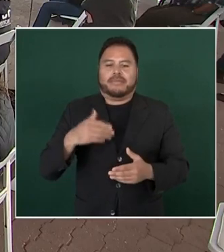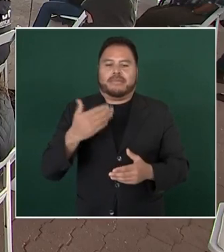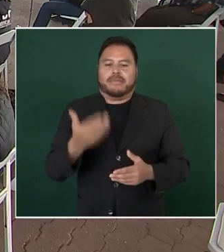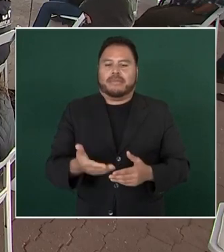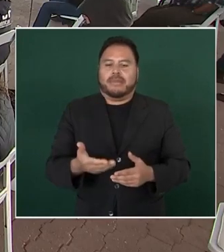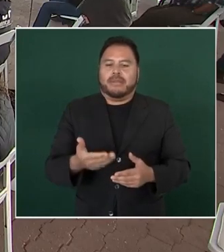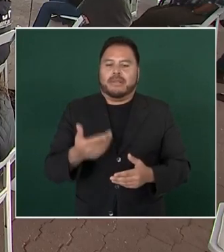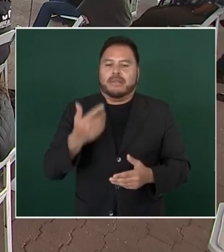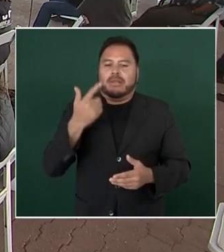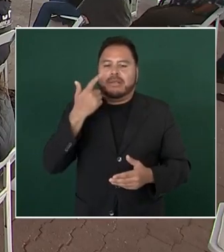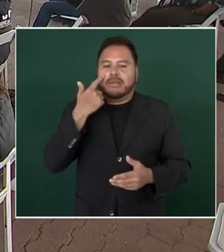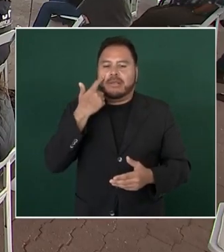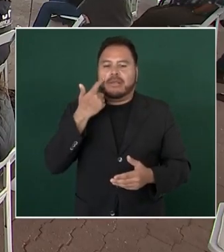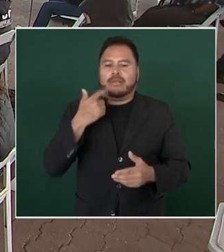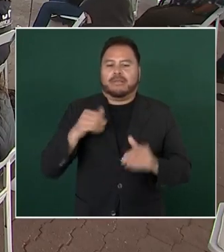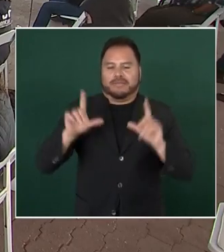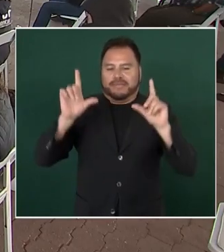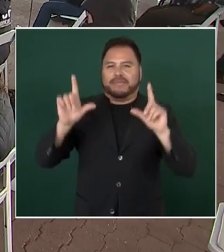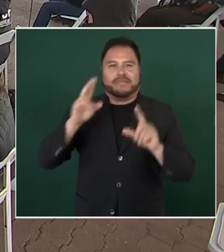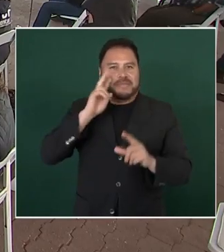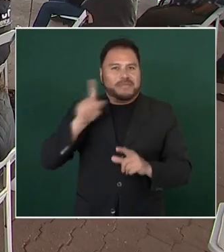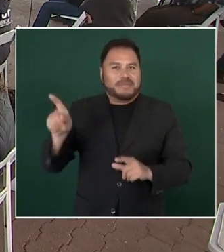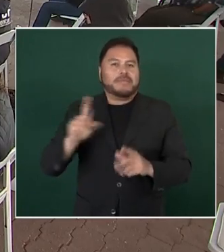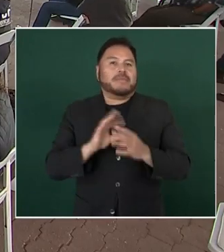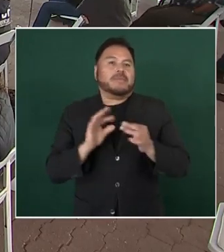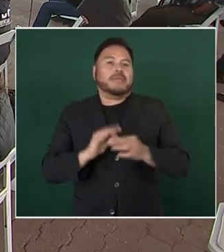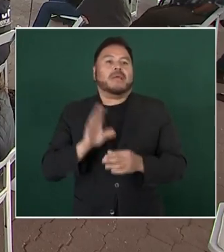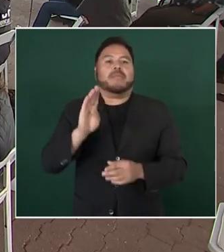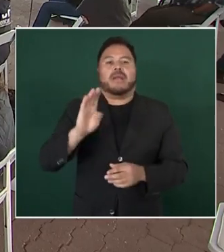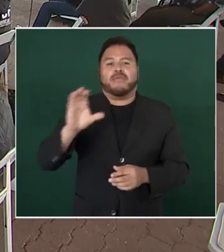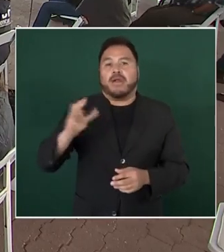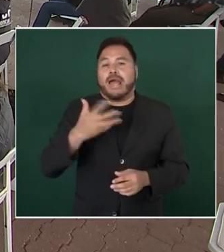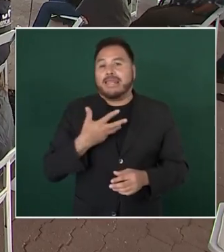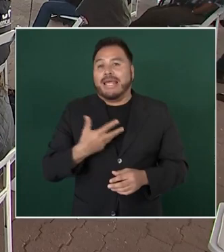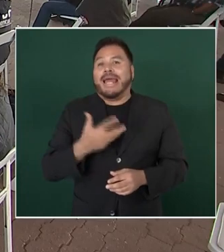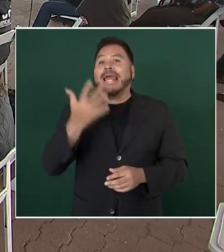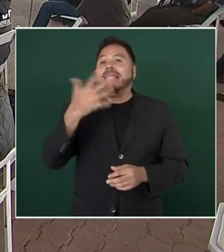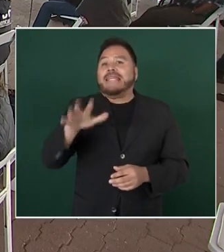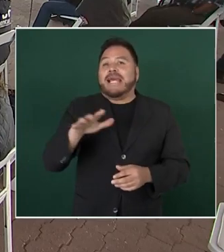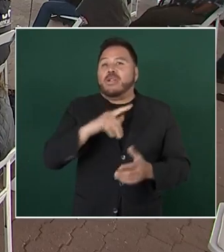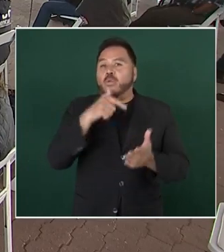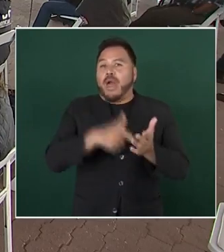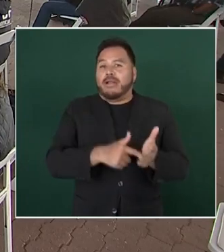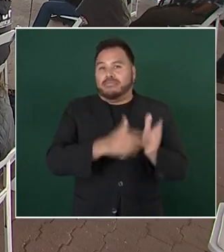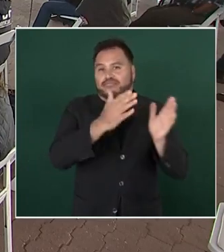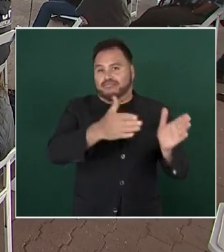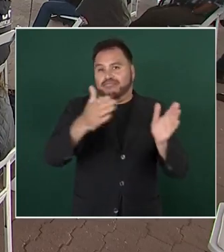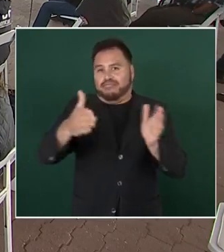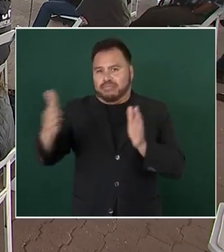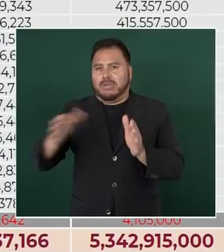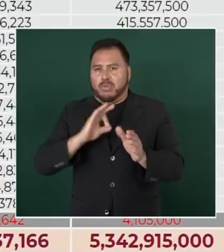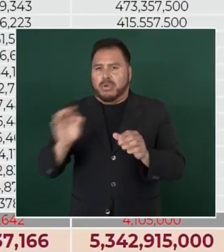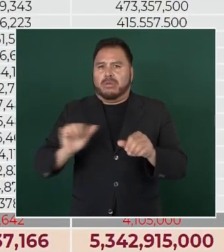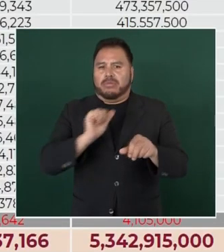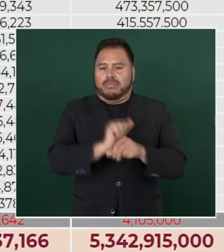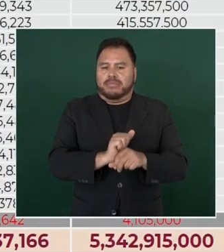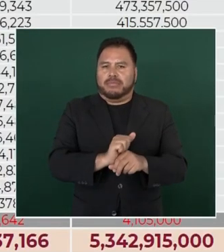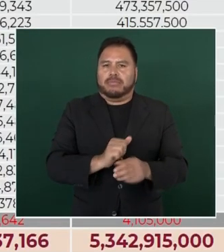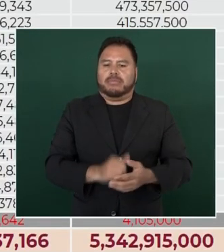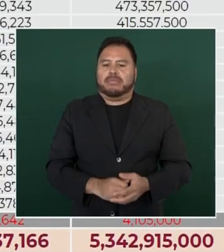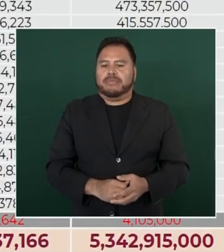favor, Baja California tiene 10 módulos instalados en los municipios de